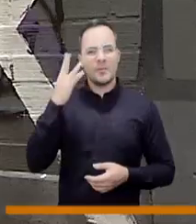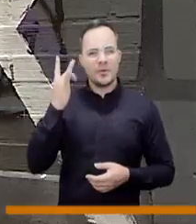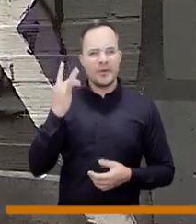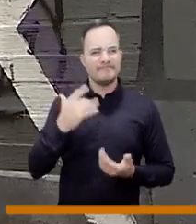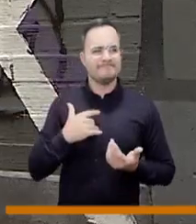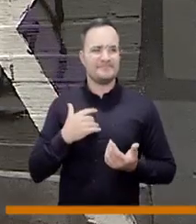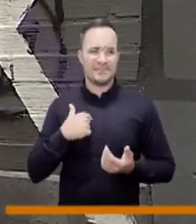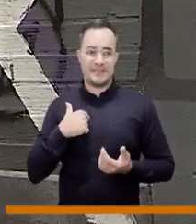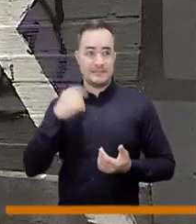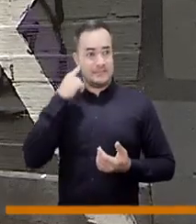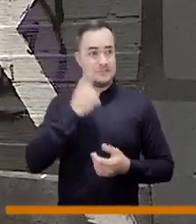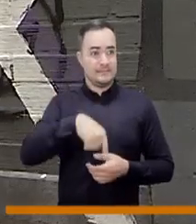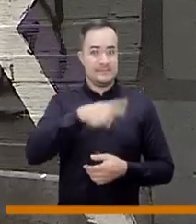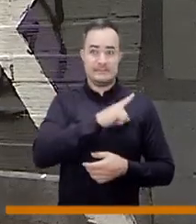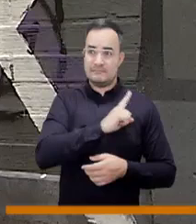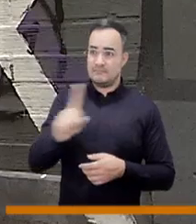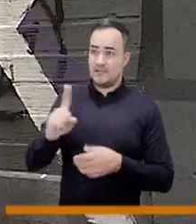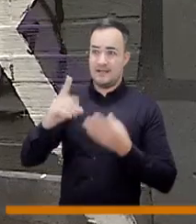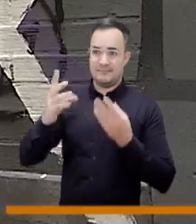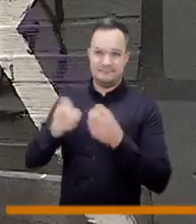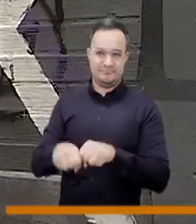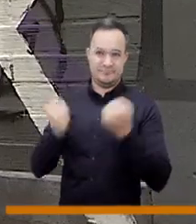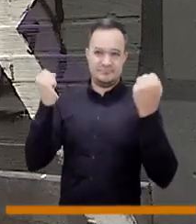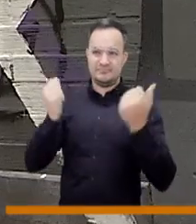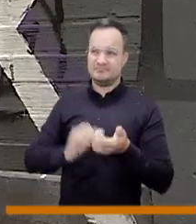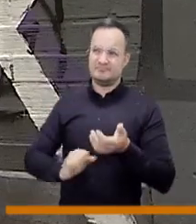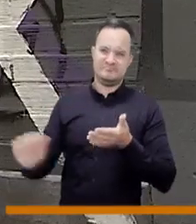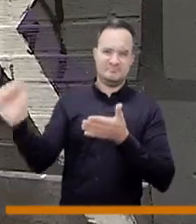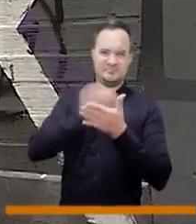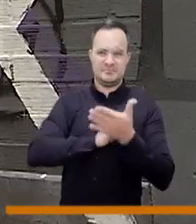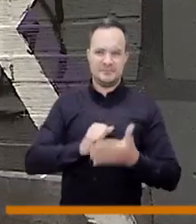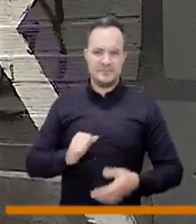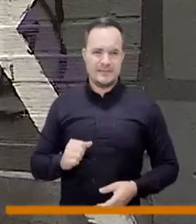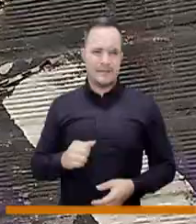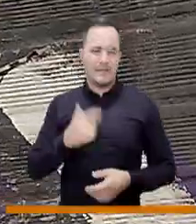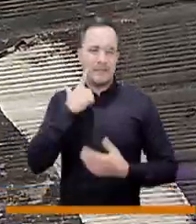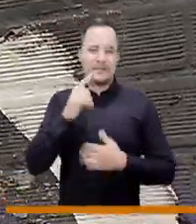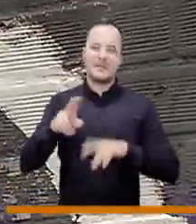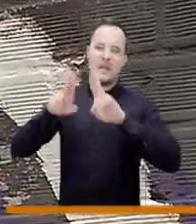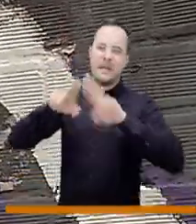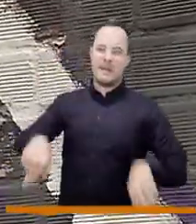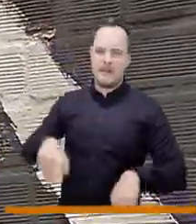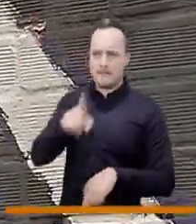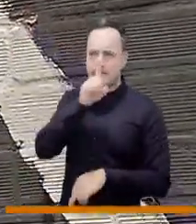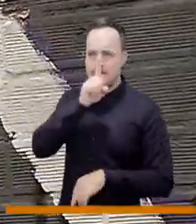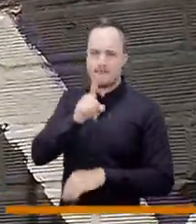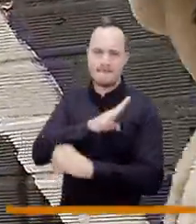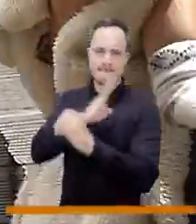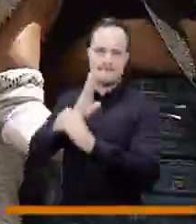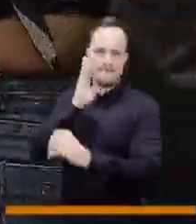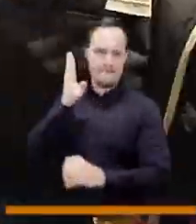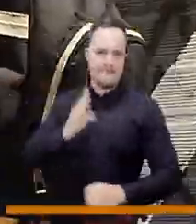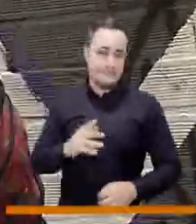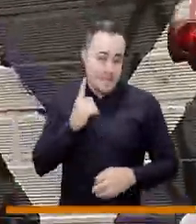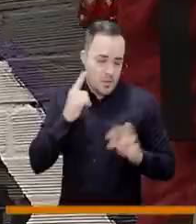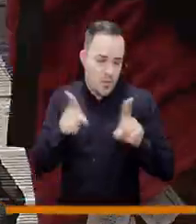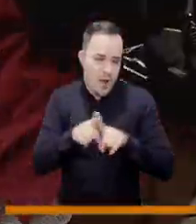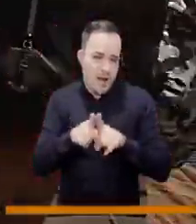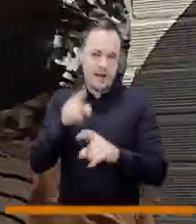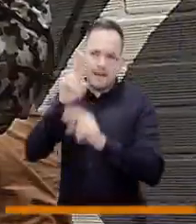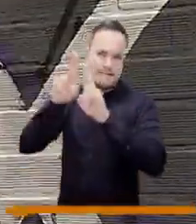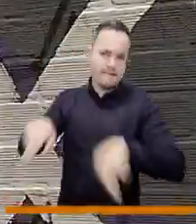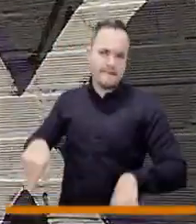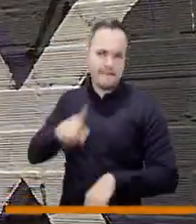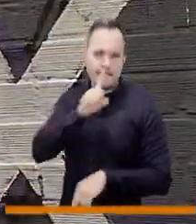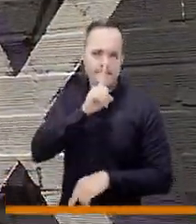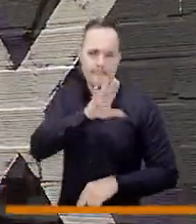que ese ánimo, digamos, destructivo, por alguna manera, viene más desde la censura. No es lo mismo